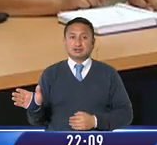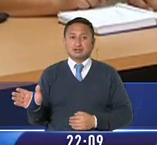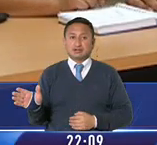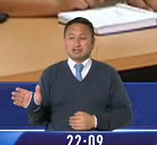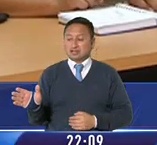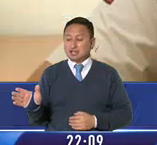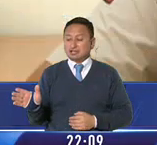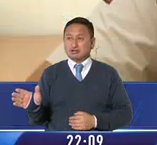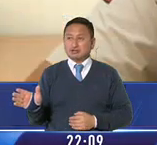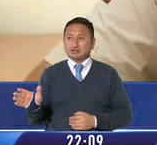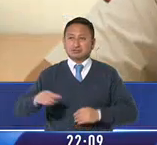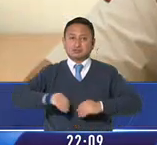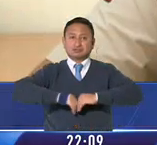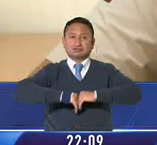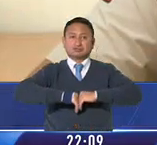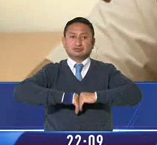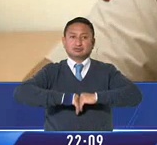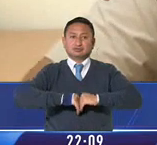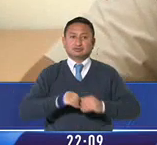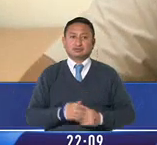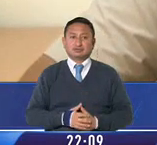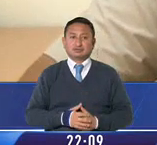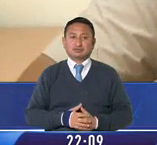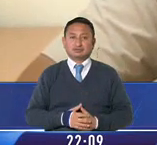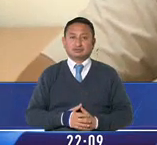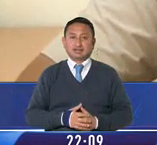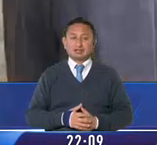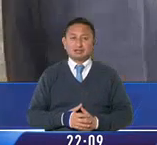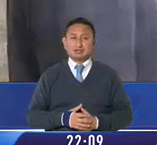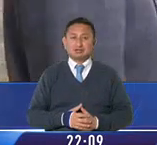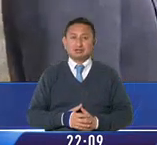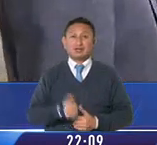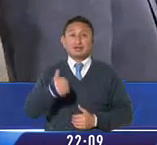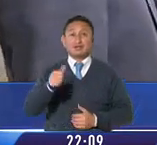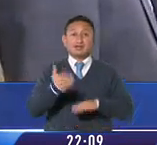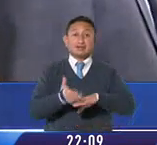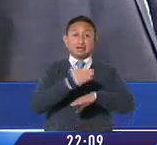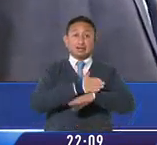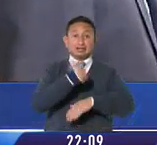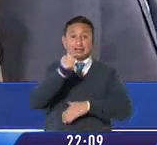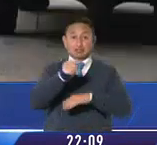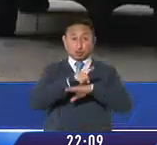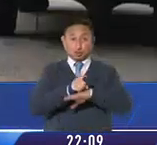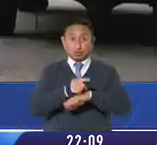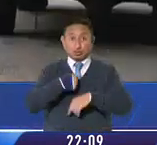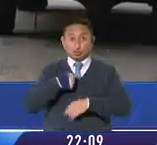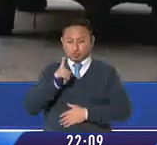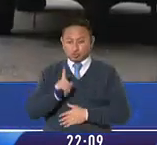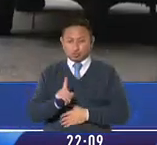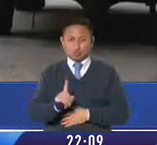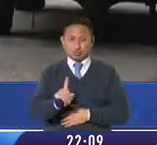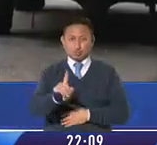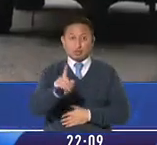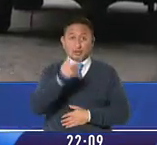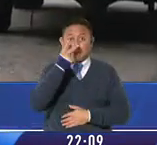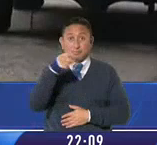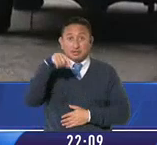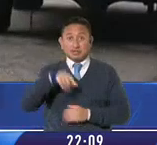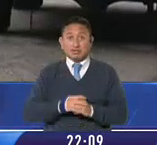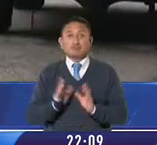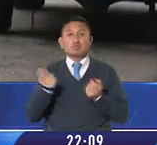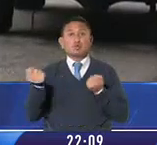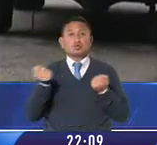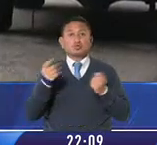octubre destacó que 10 minutos antes de este crimen pasó por esa dirección, constatando de cerca el control de la seguridad en